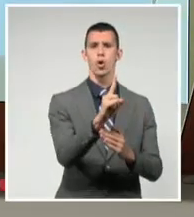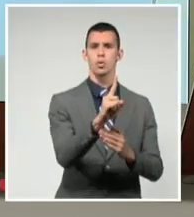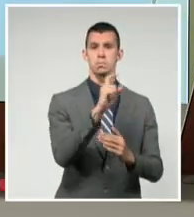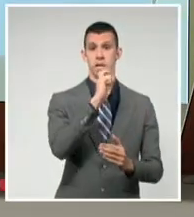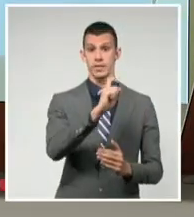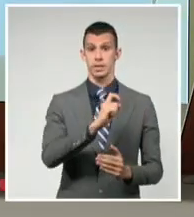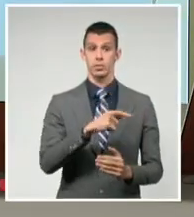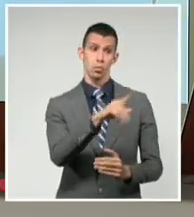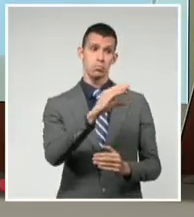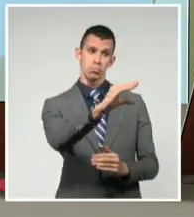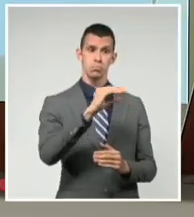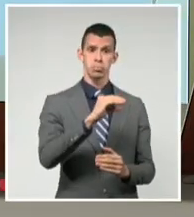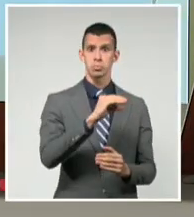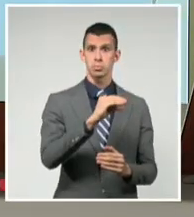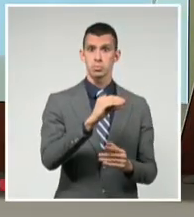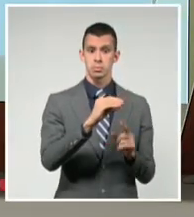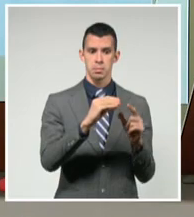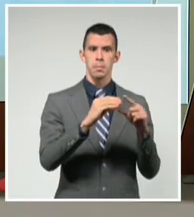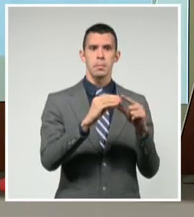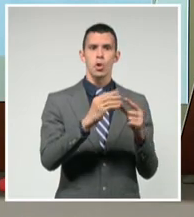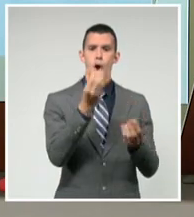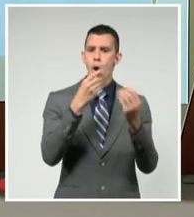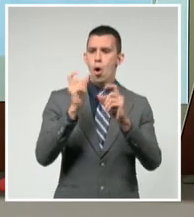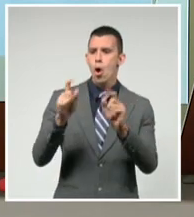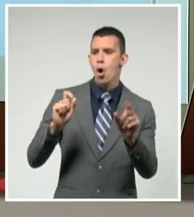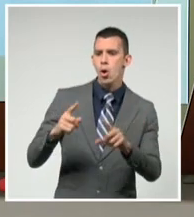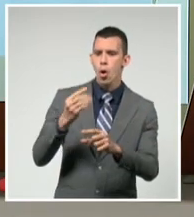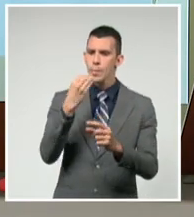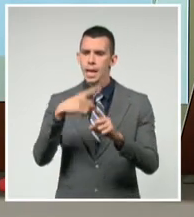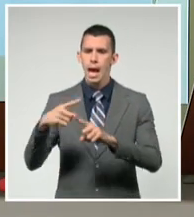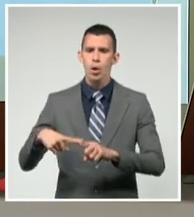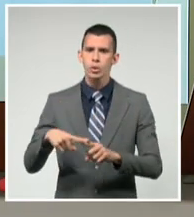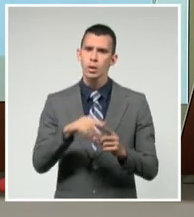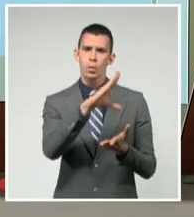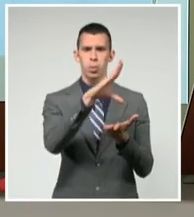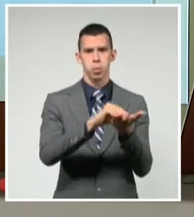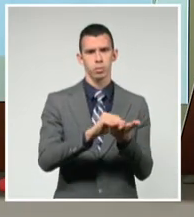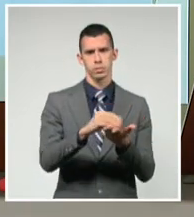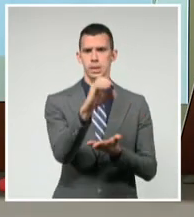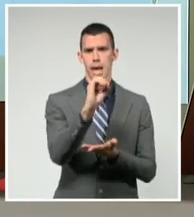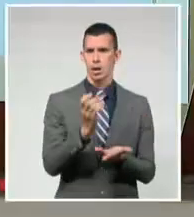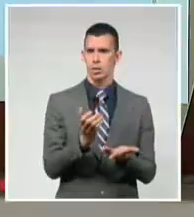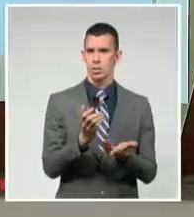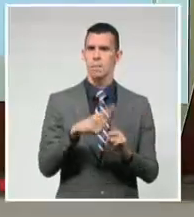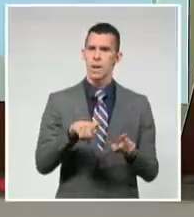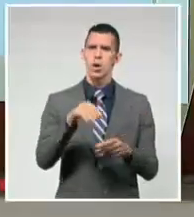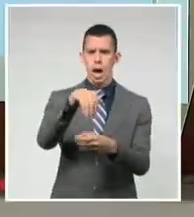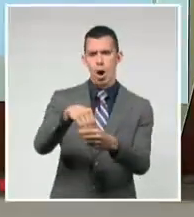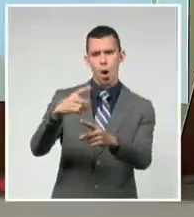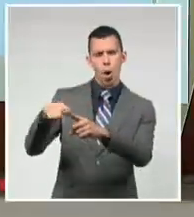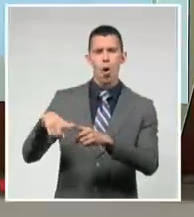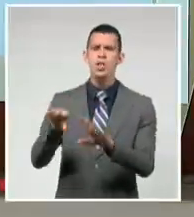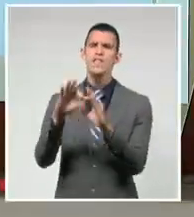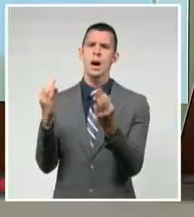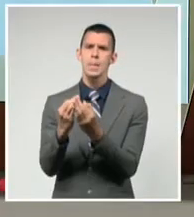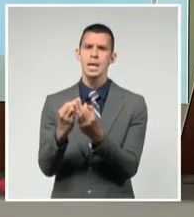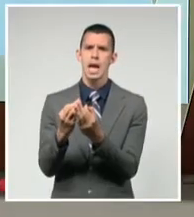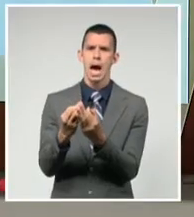intervendrá la seguridad social la intención será y esto es un cambio no subsidiar a ese